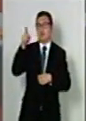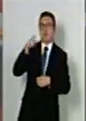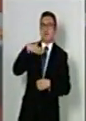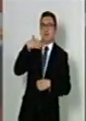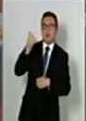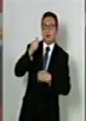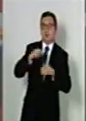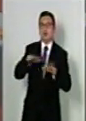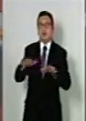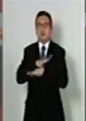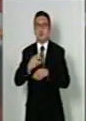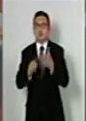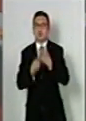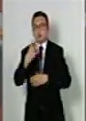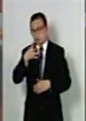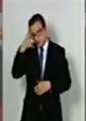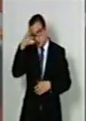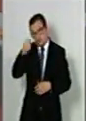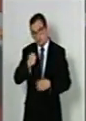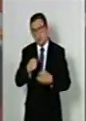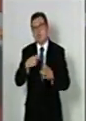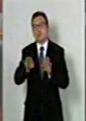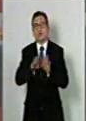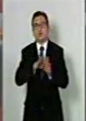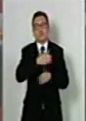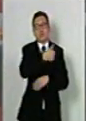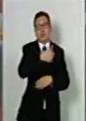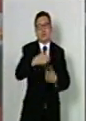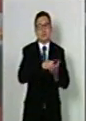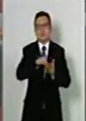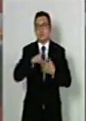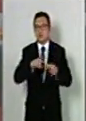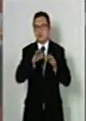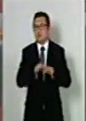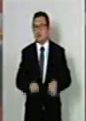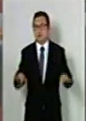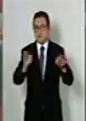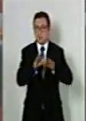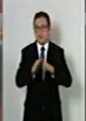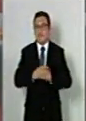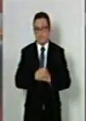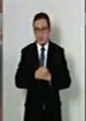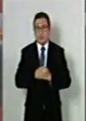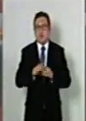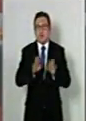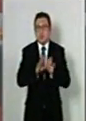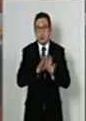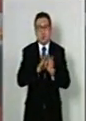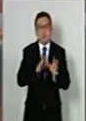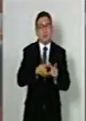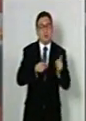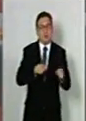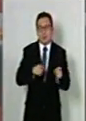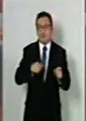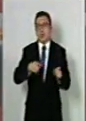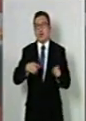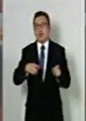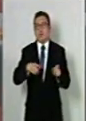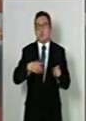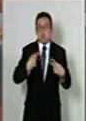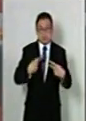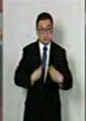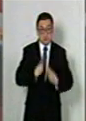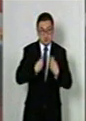crearon un concepto del efecto irradiador de los derechos fundamentales, que no rigen solamente la relación entre Estado y